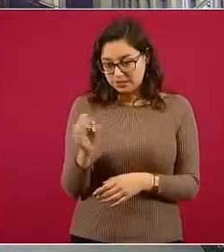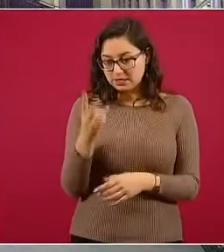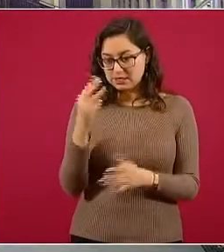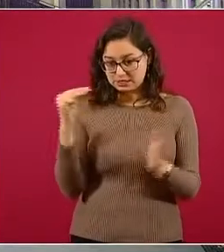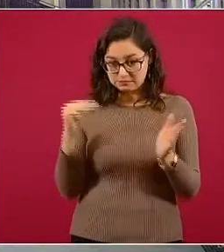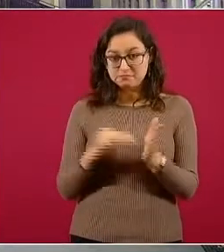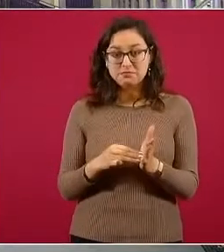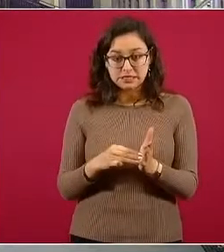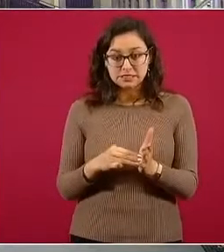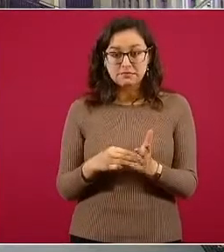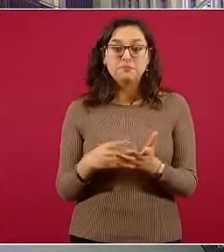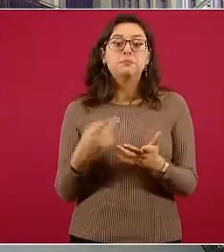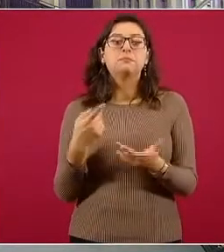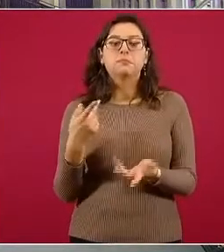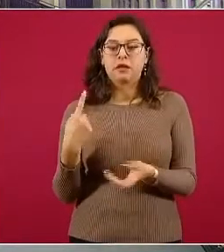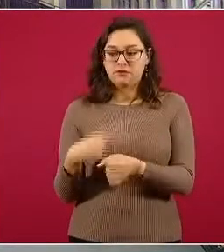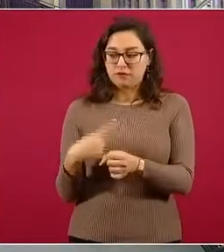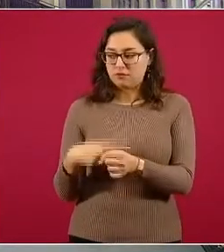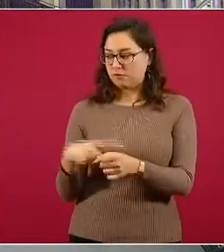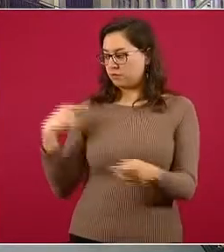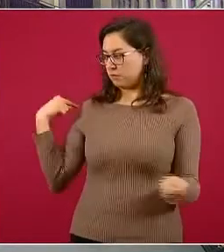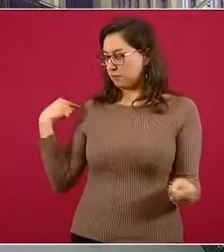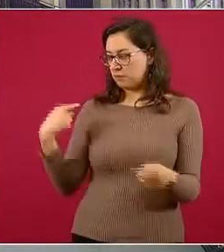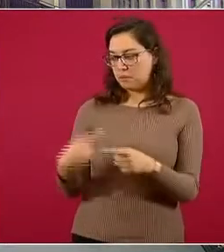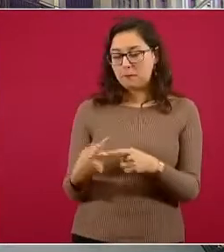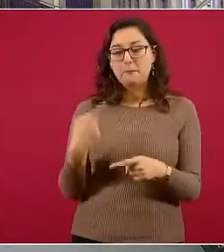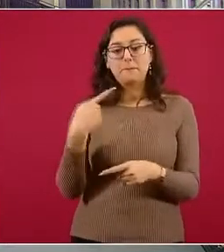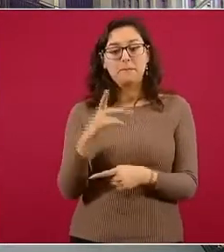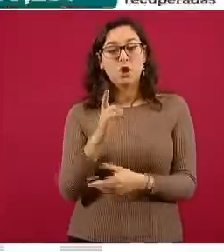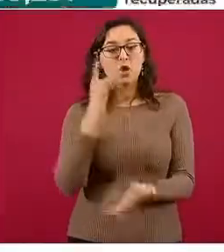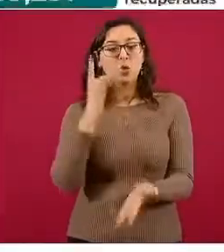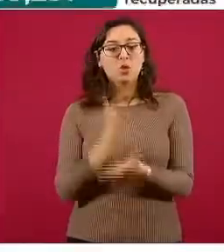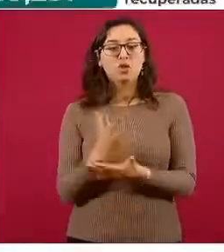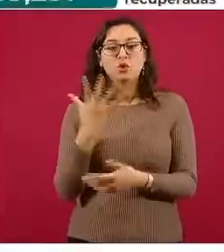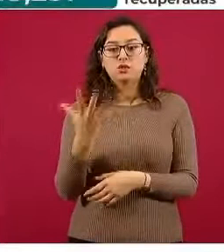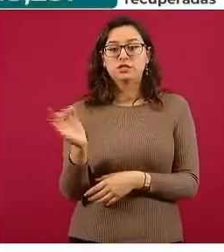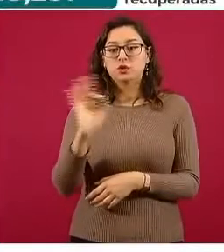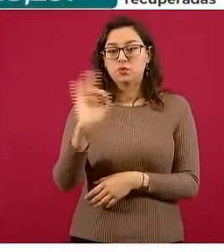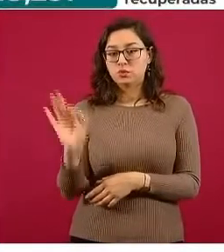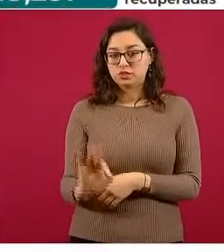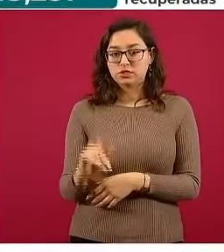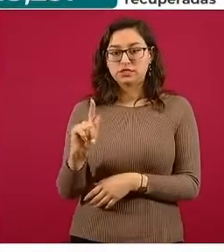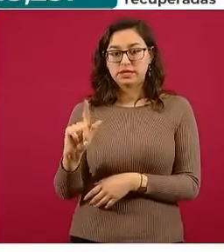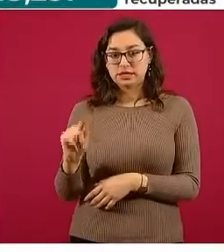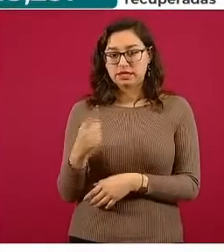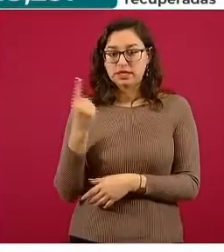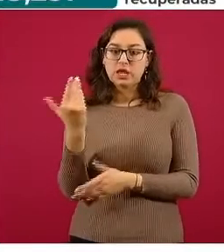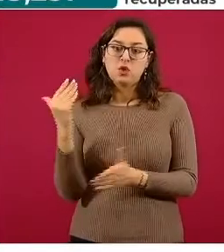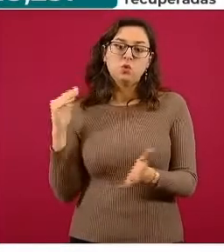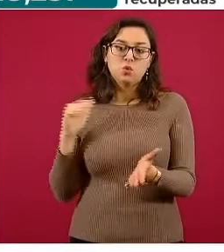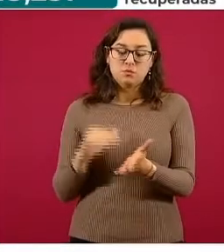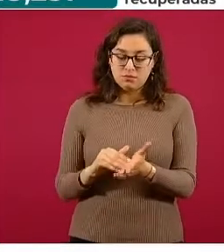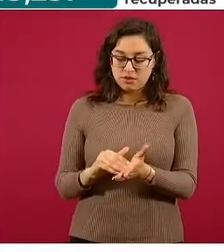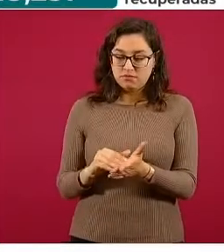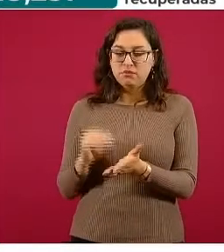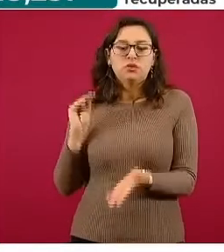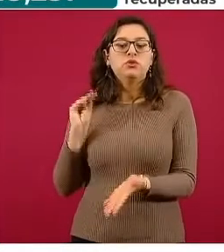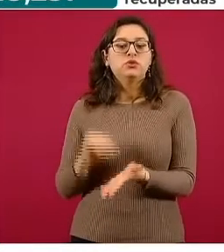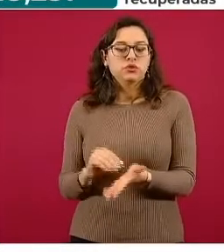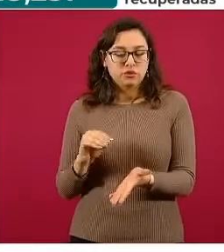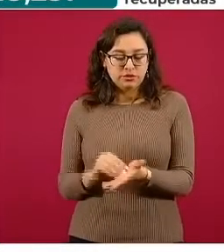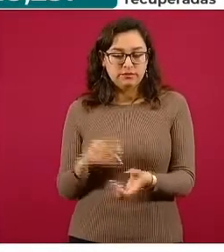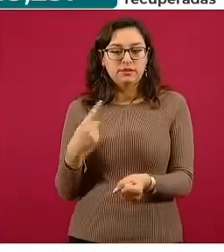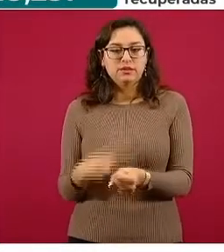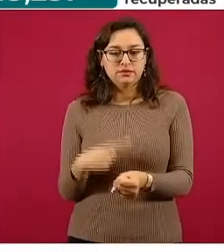epidemia, solo el 5%, es decir, 71.519 también se estiman, son las personas que se